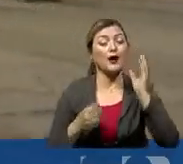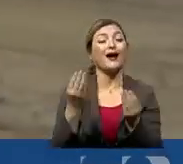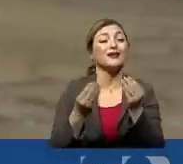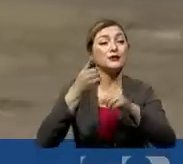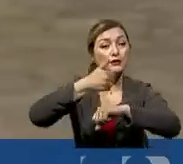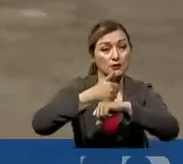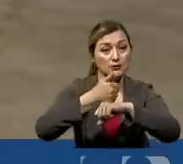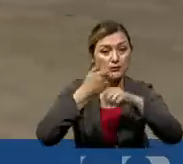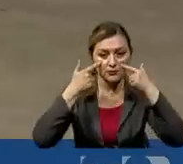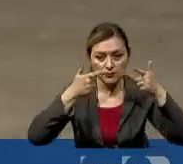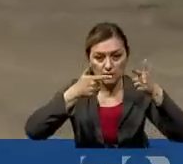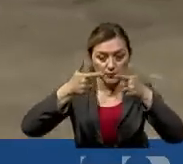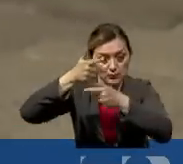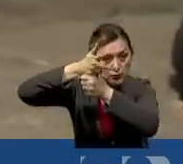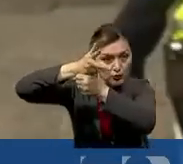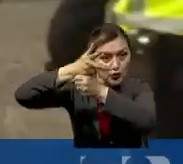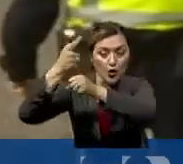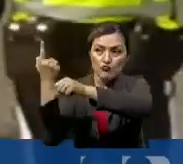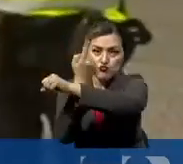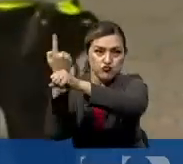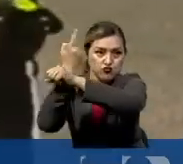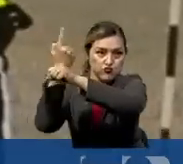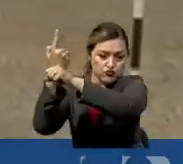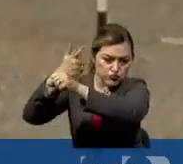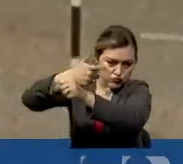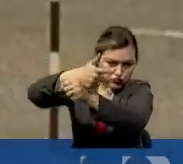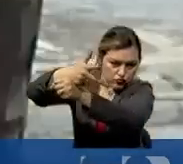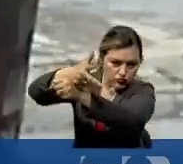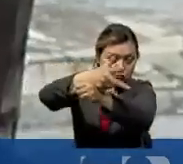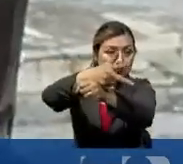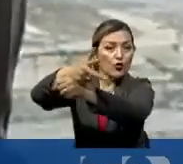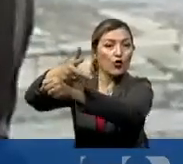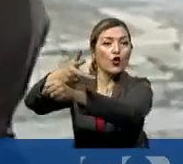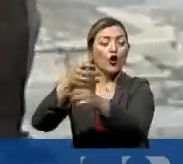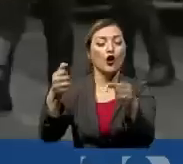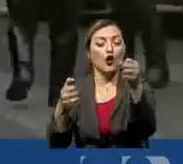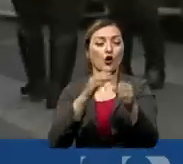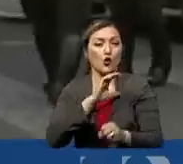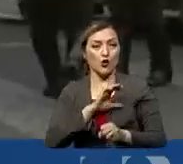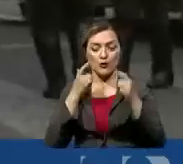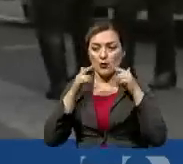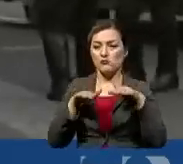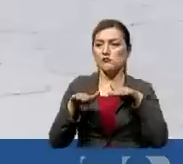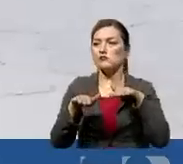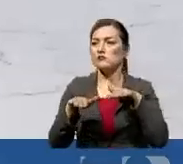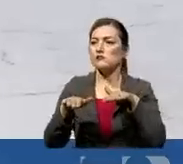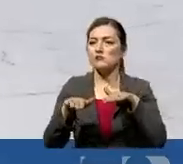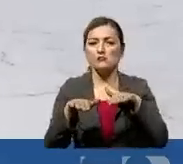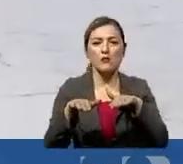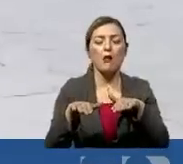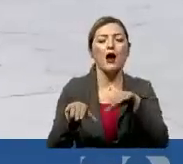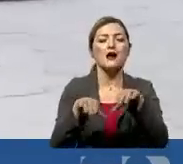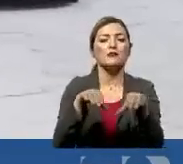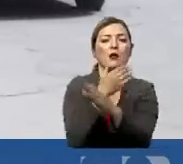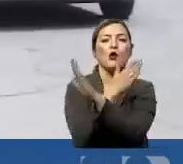y vigilancia a través de cámaras y drones, y también patrullaje con vehículos municipales. Esto para realizar actividades